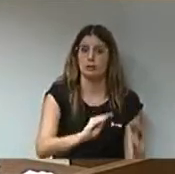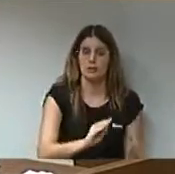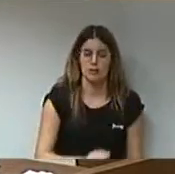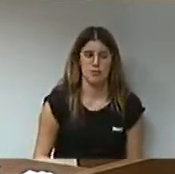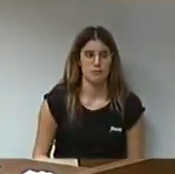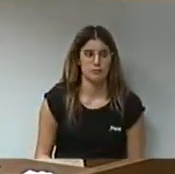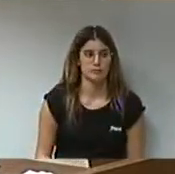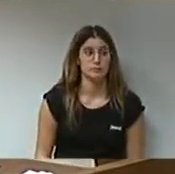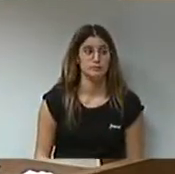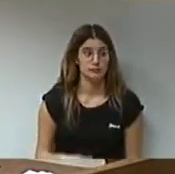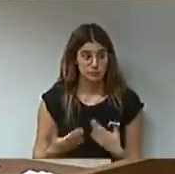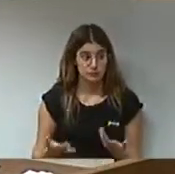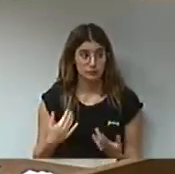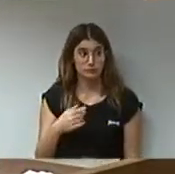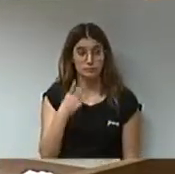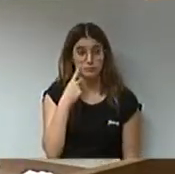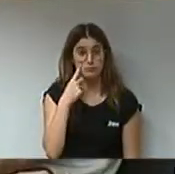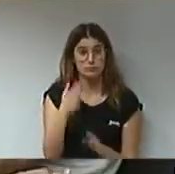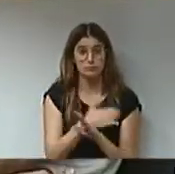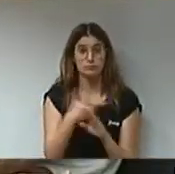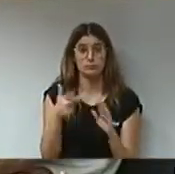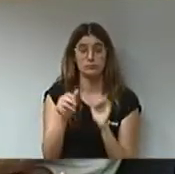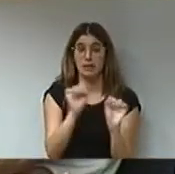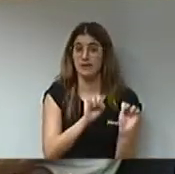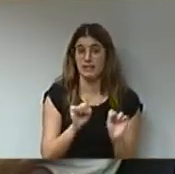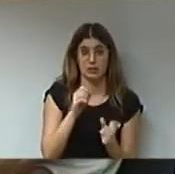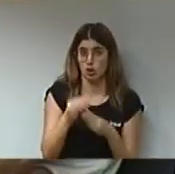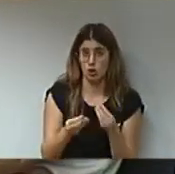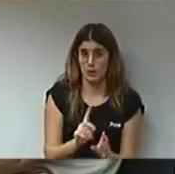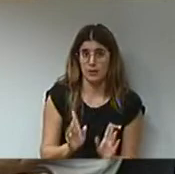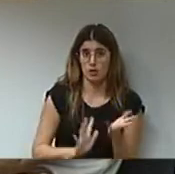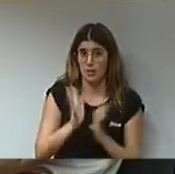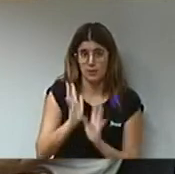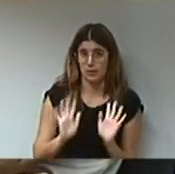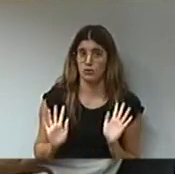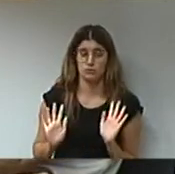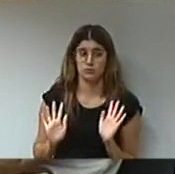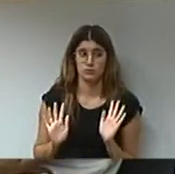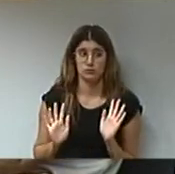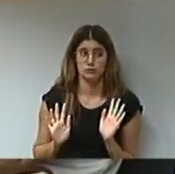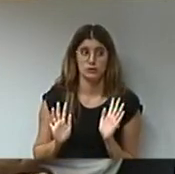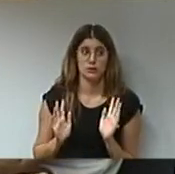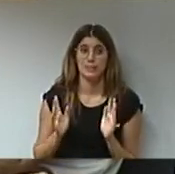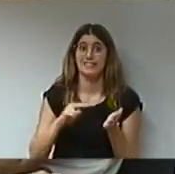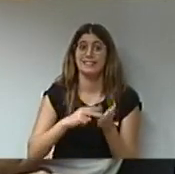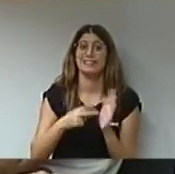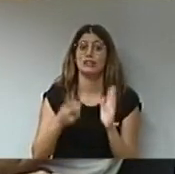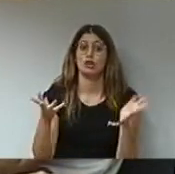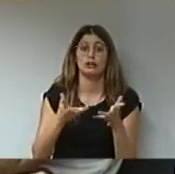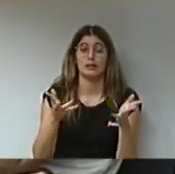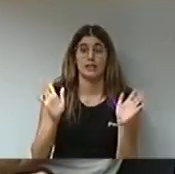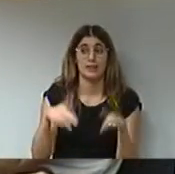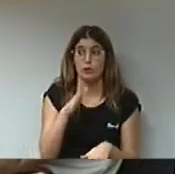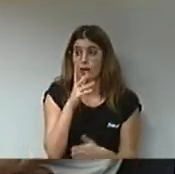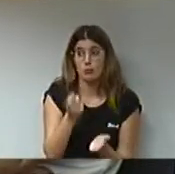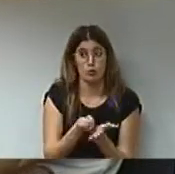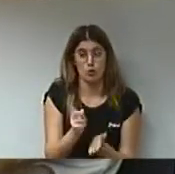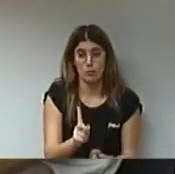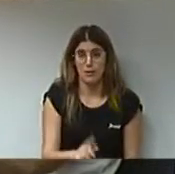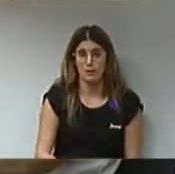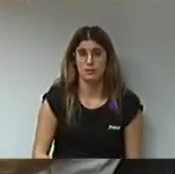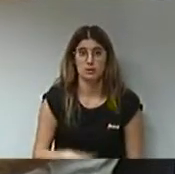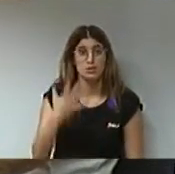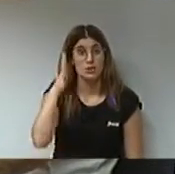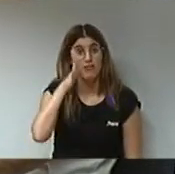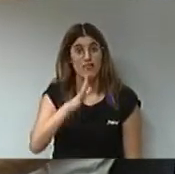Mire, cuando tenían que prevenir el incendio no lo hicieron. No tenían técnicos de emergencia por culpa de los impagos. Fallaron